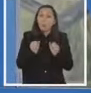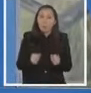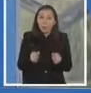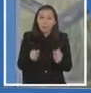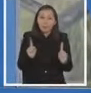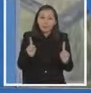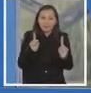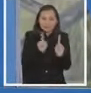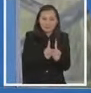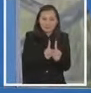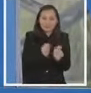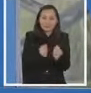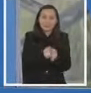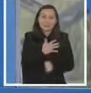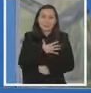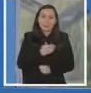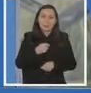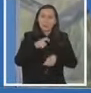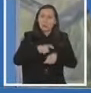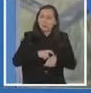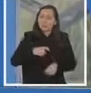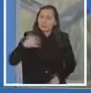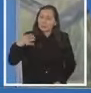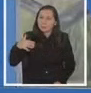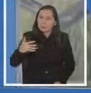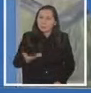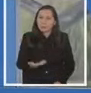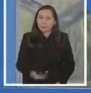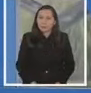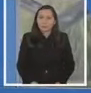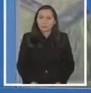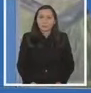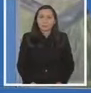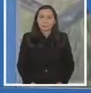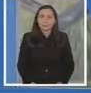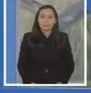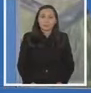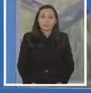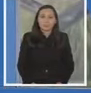estar junto a sus hijos en esos momentos clave.